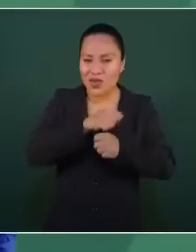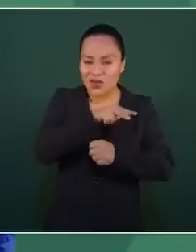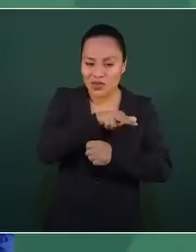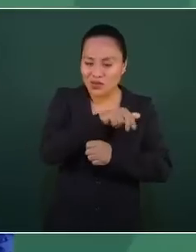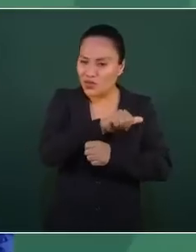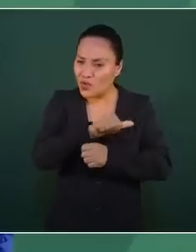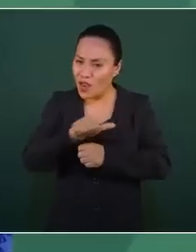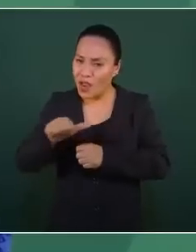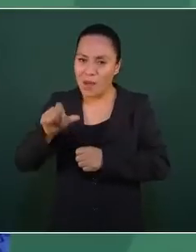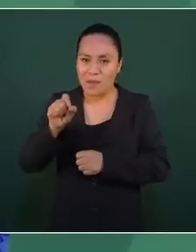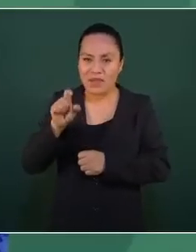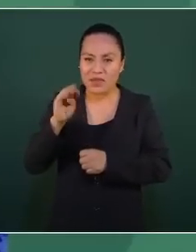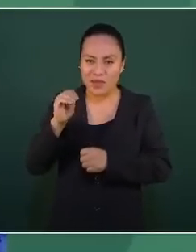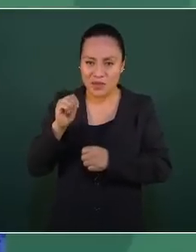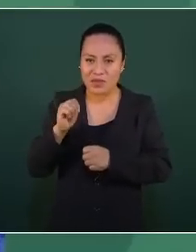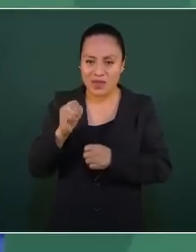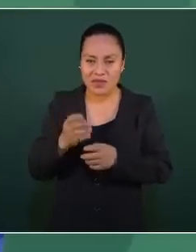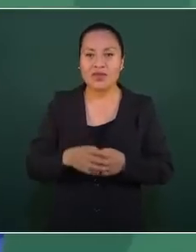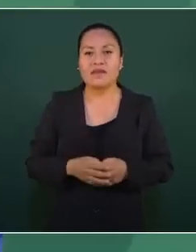jóvenes